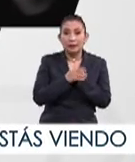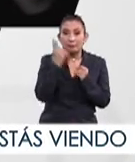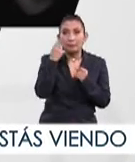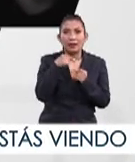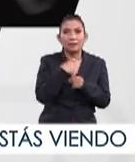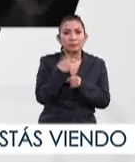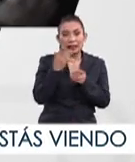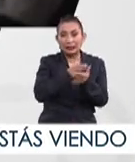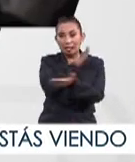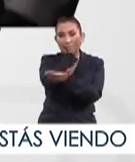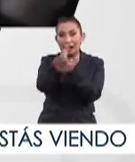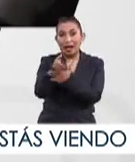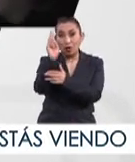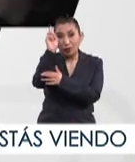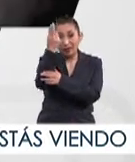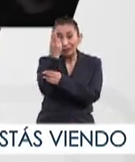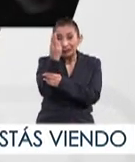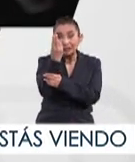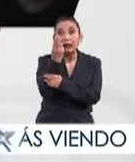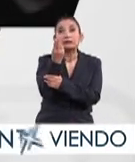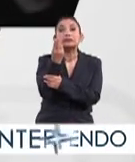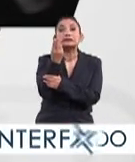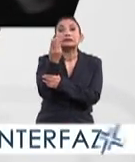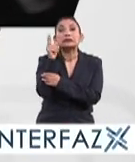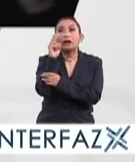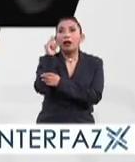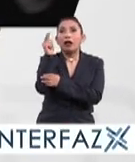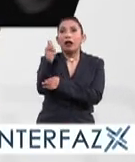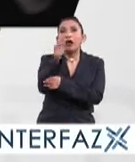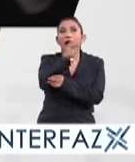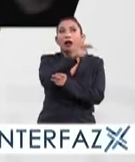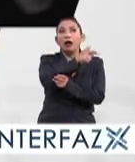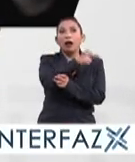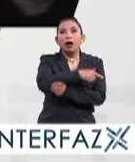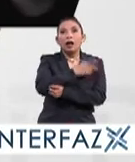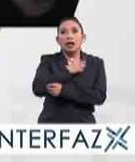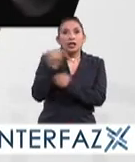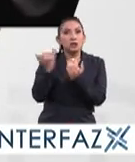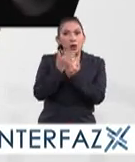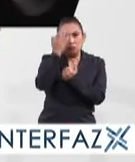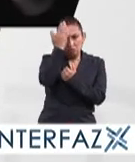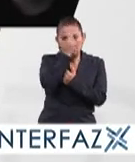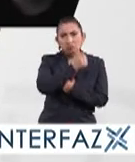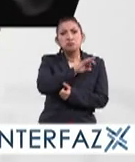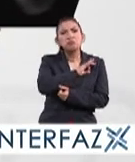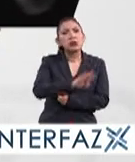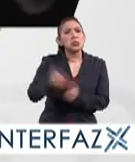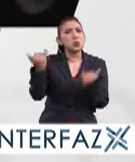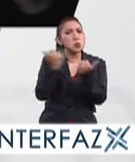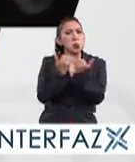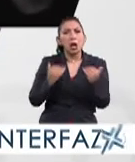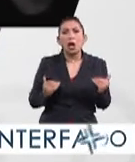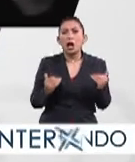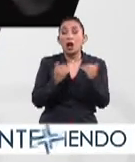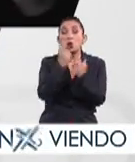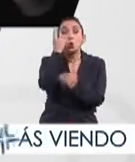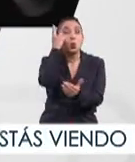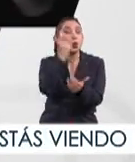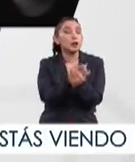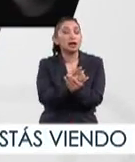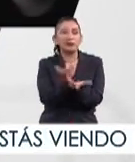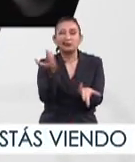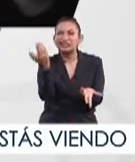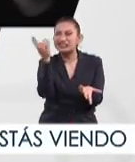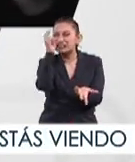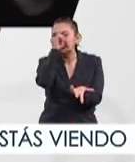Para mí, el llegar a la universidad, te das cuenta que tienes la misma capacidad que los demás. Lo único que te detiene